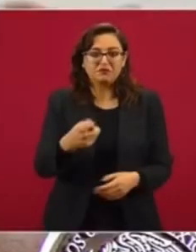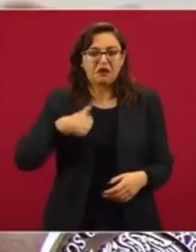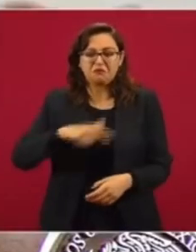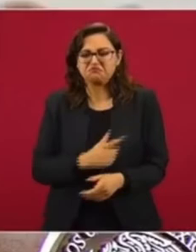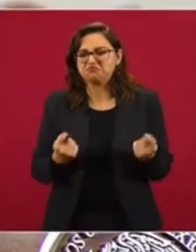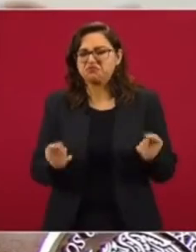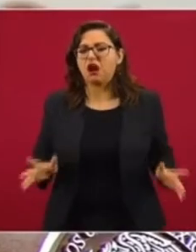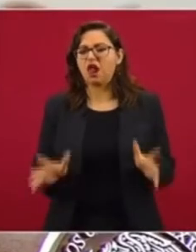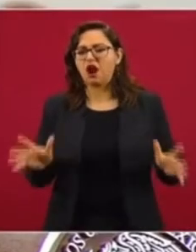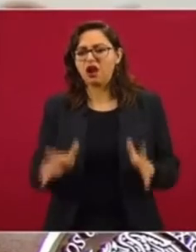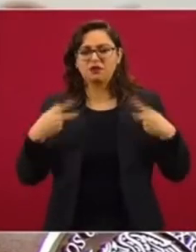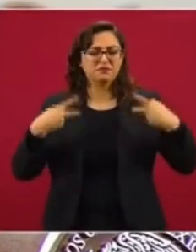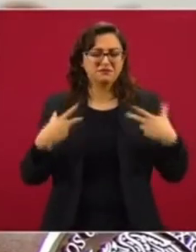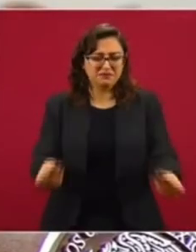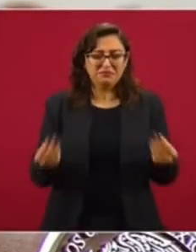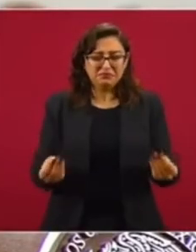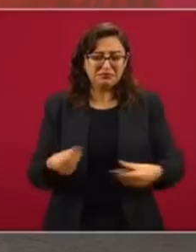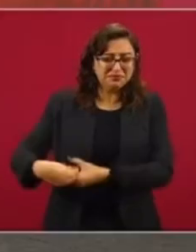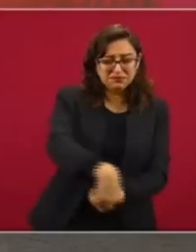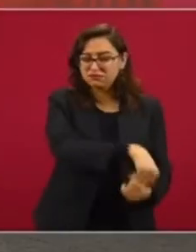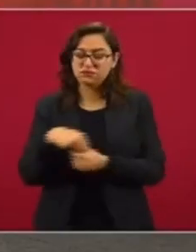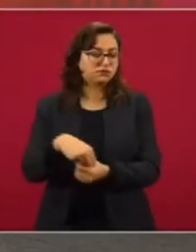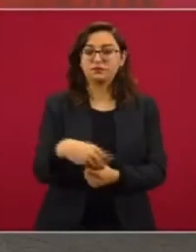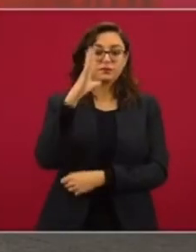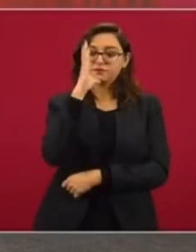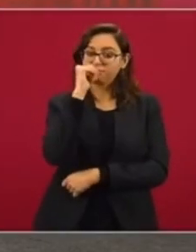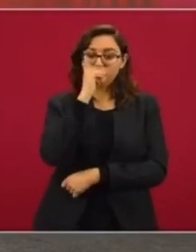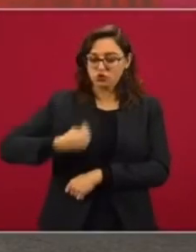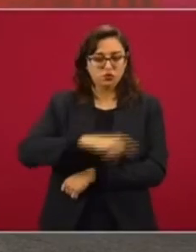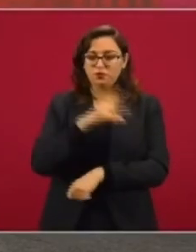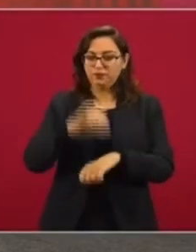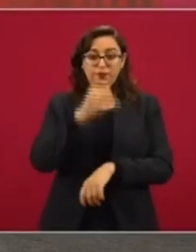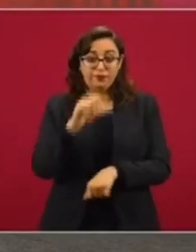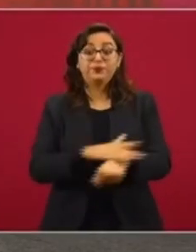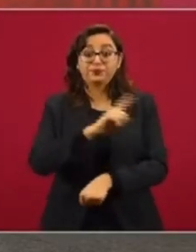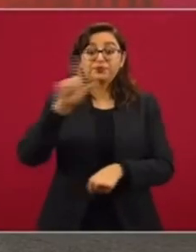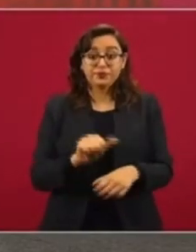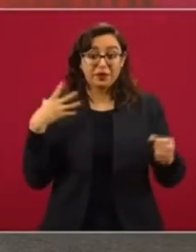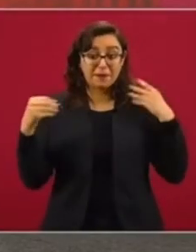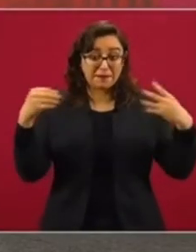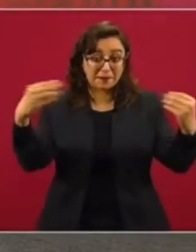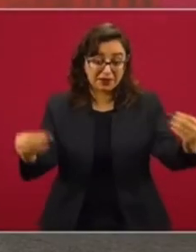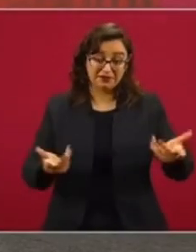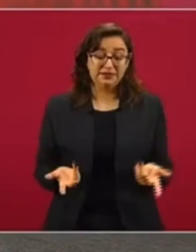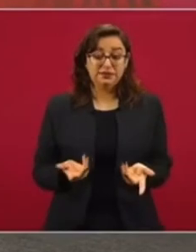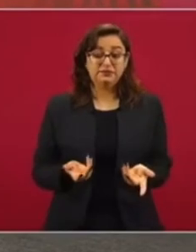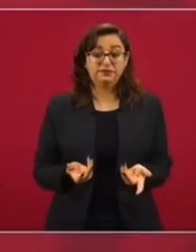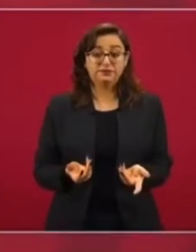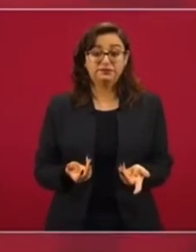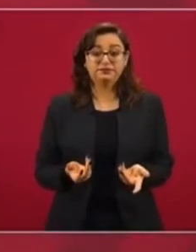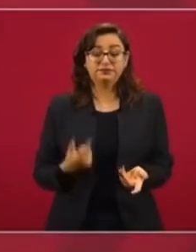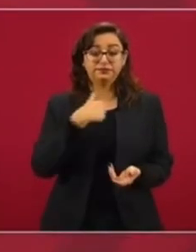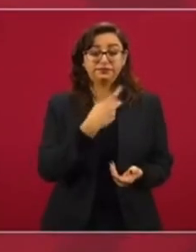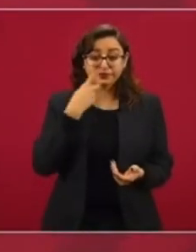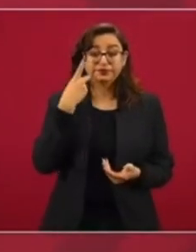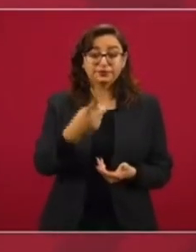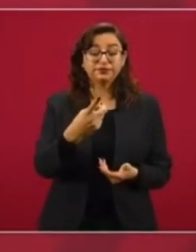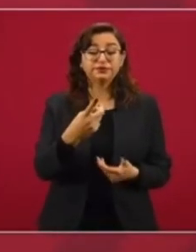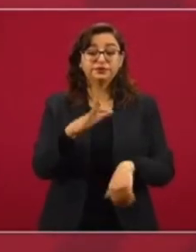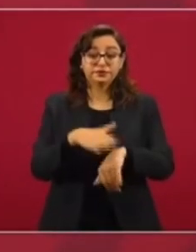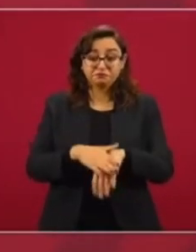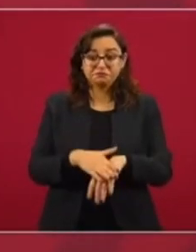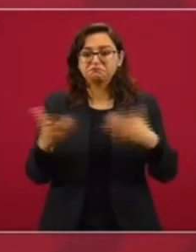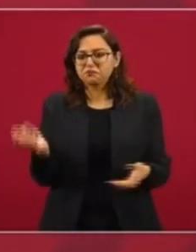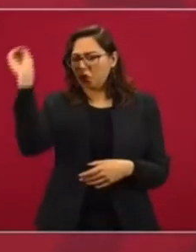propiciando que haya este tipo de actos por contagios, por el COVID. Y lo único que dije es que, a pesar